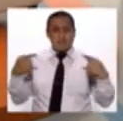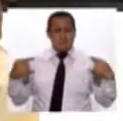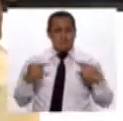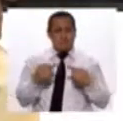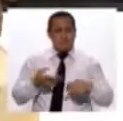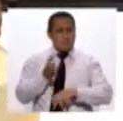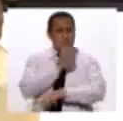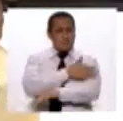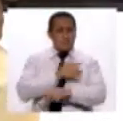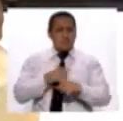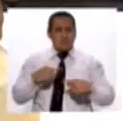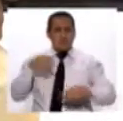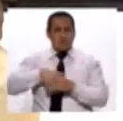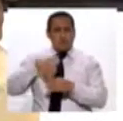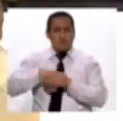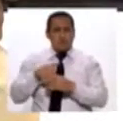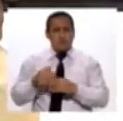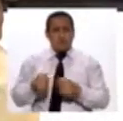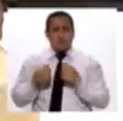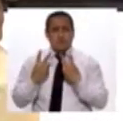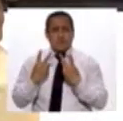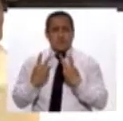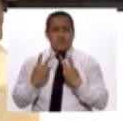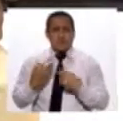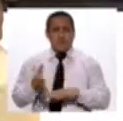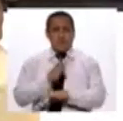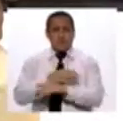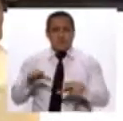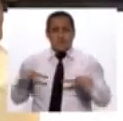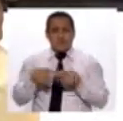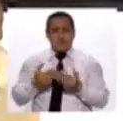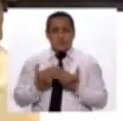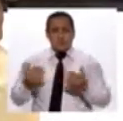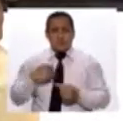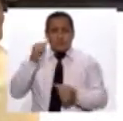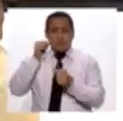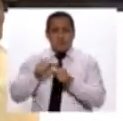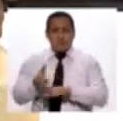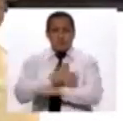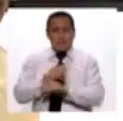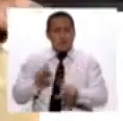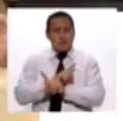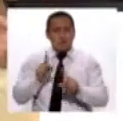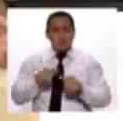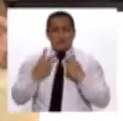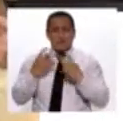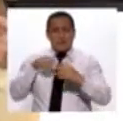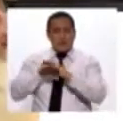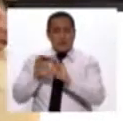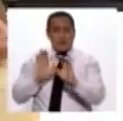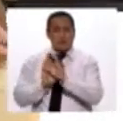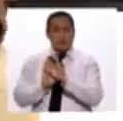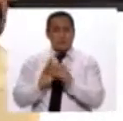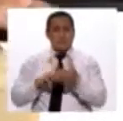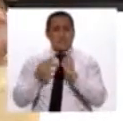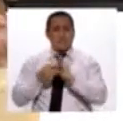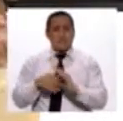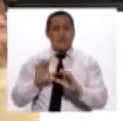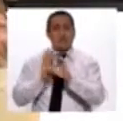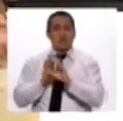Madison, en uno de los votos singulares que aparece en este caso, se recuerda que eso no aparece, por ejemplo, en la Constitución, es decir,